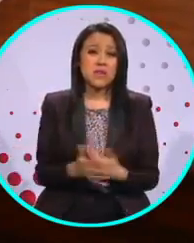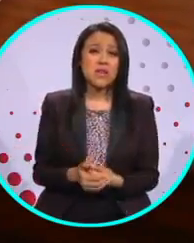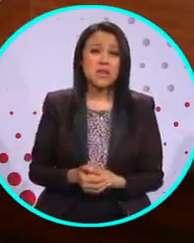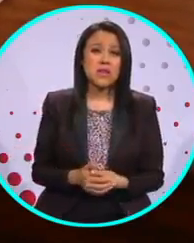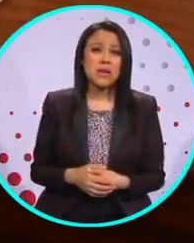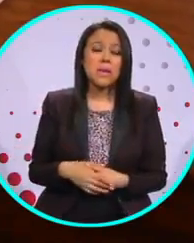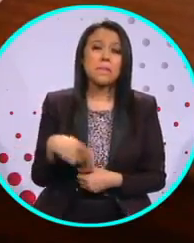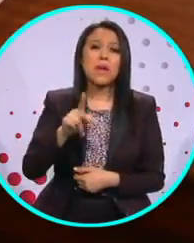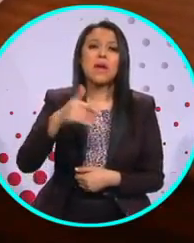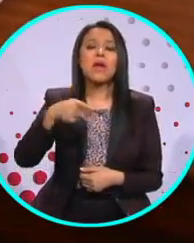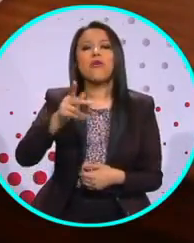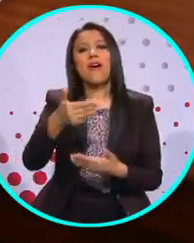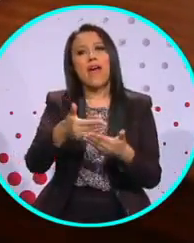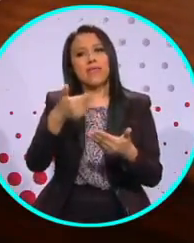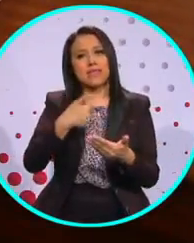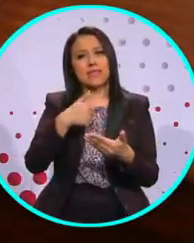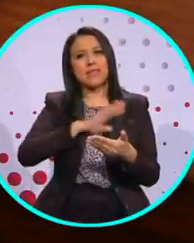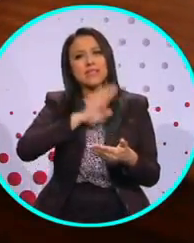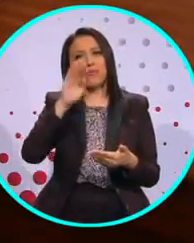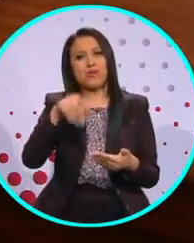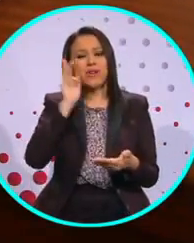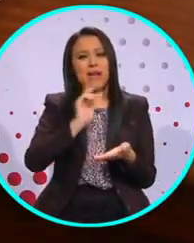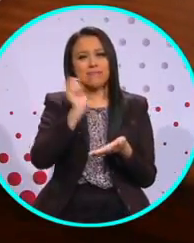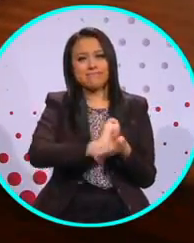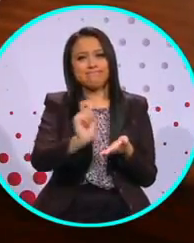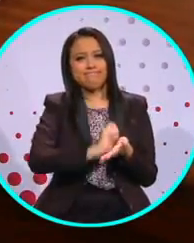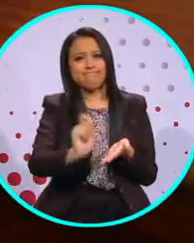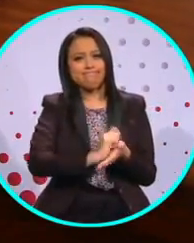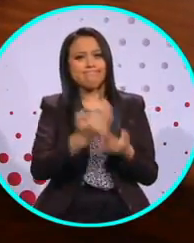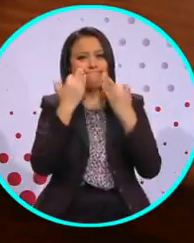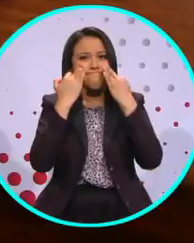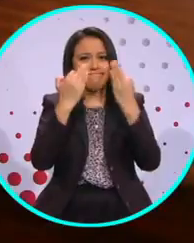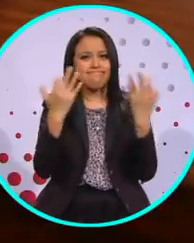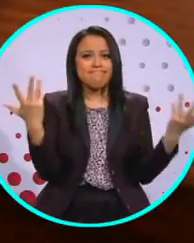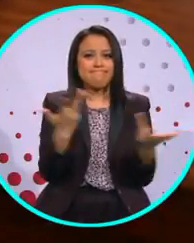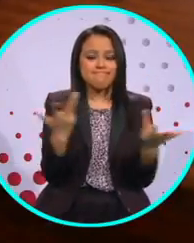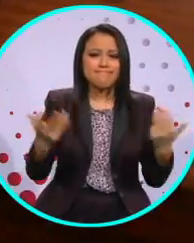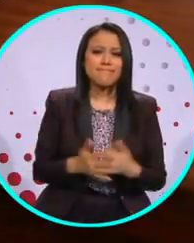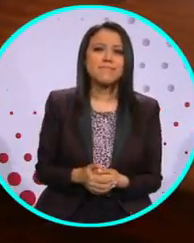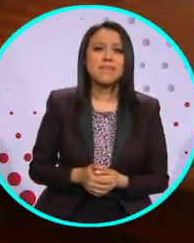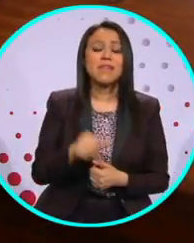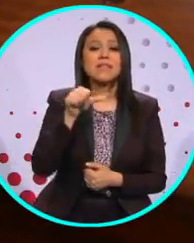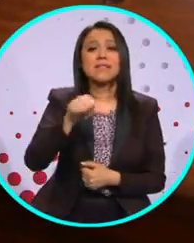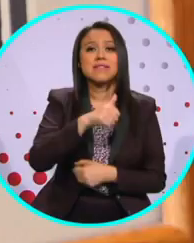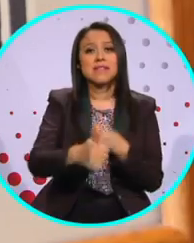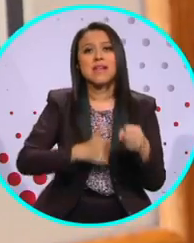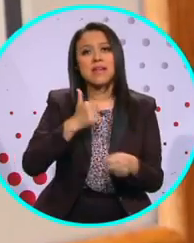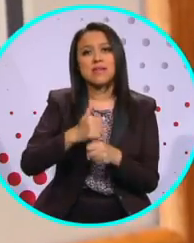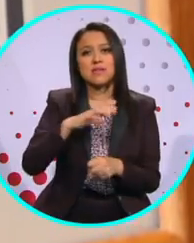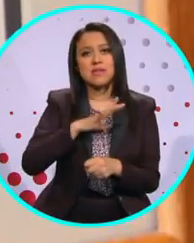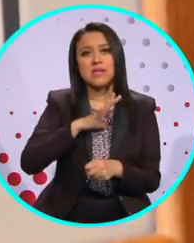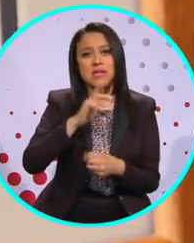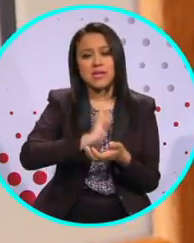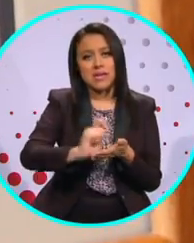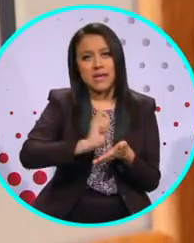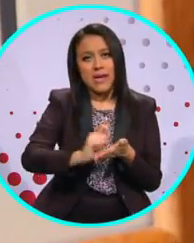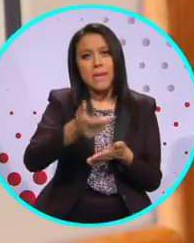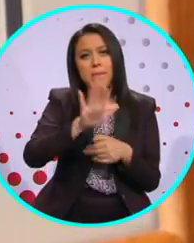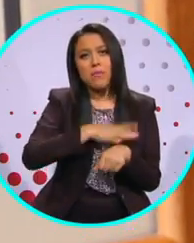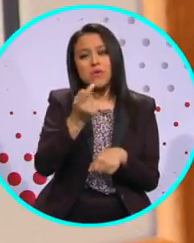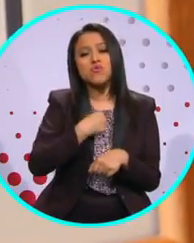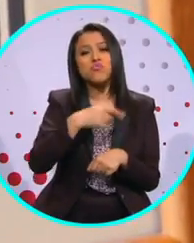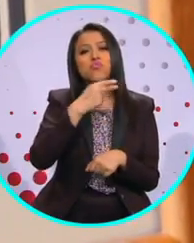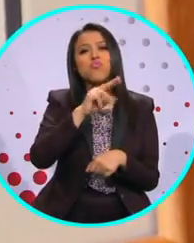pero antes de morir escribe el y testimonio alfredo contaba con apenas 16 años de edad motivo por el cual llevó a su mamá a